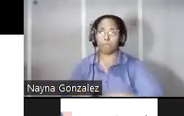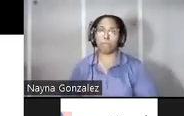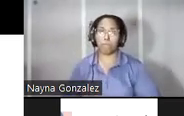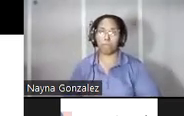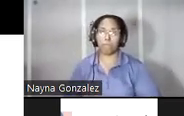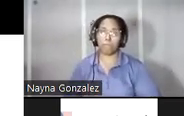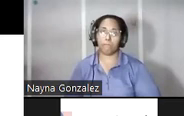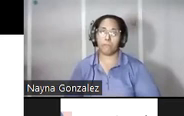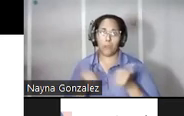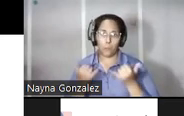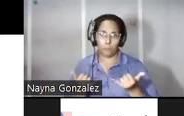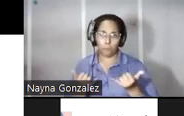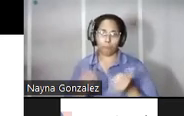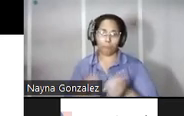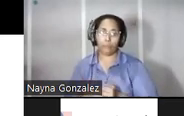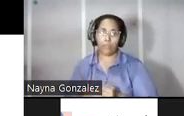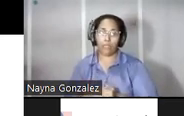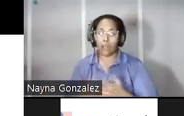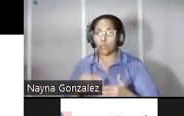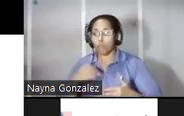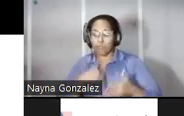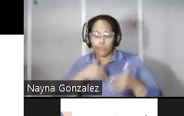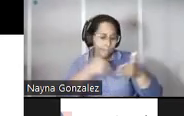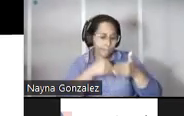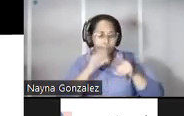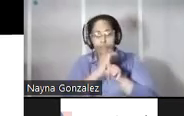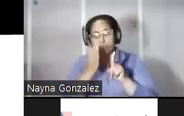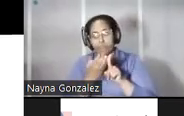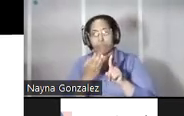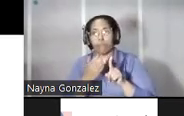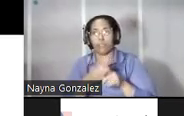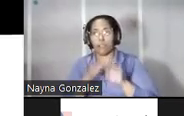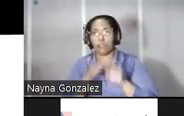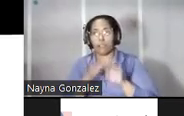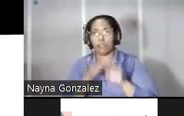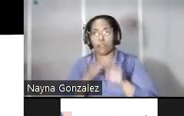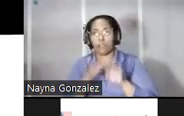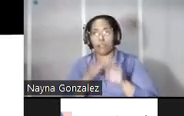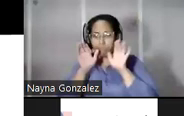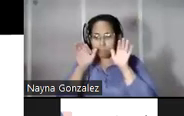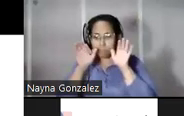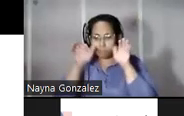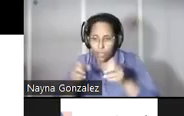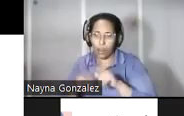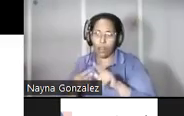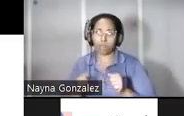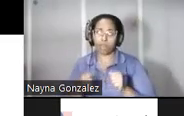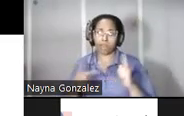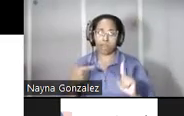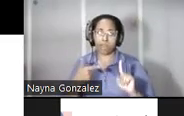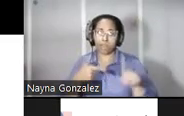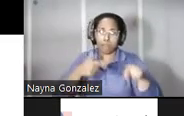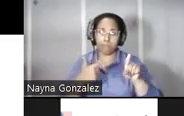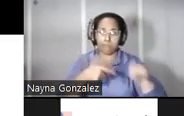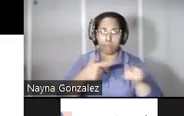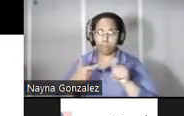últimos tiempos. Originalmente, al acercarme a este caso, me concentré en el tema rezagado de los asesinatos